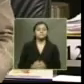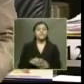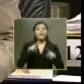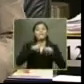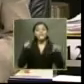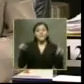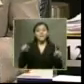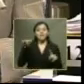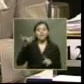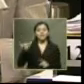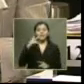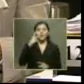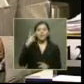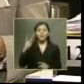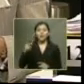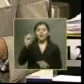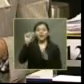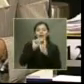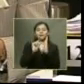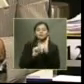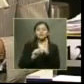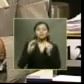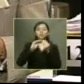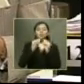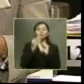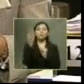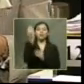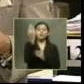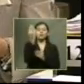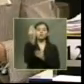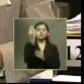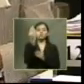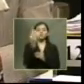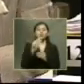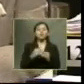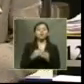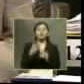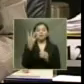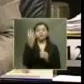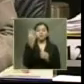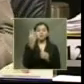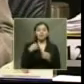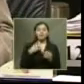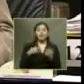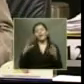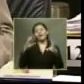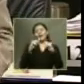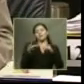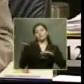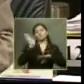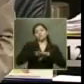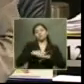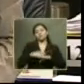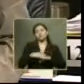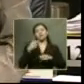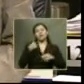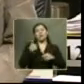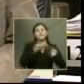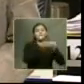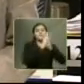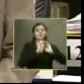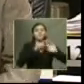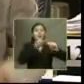Pero aquí veo, por ejemplo, el artículo 14, que habla de la revocatoria del mandato, que eso sí es